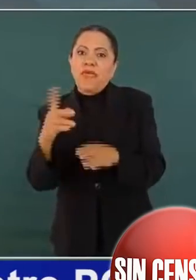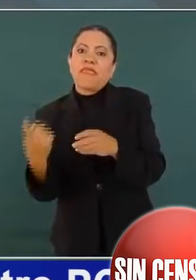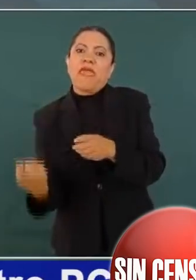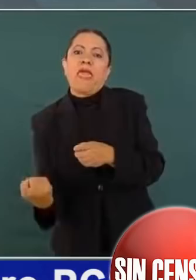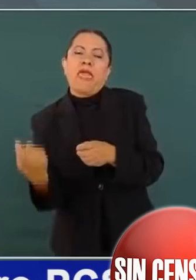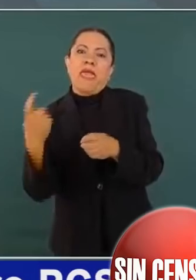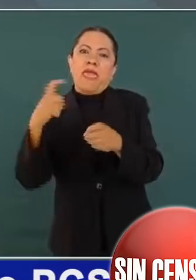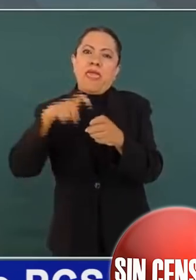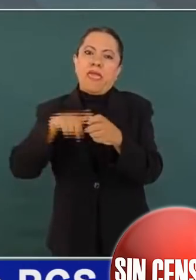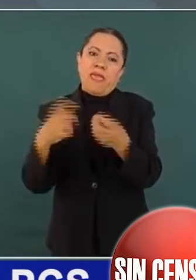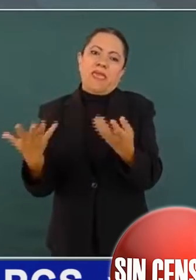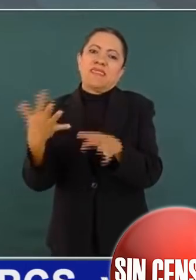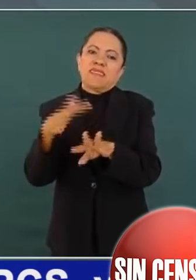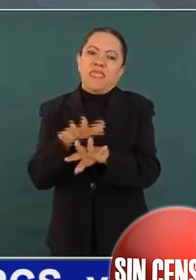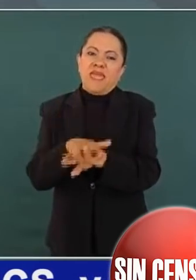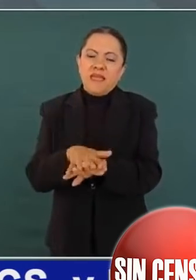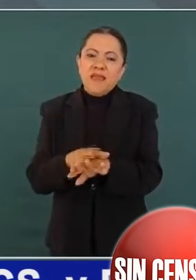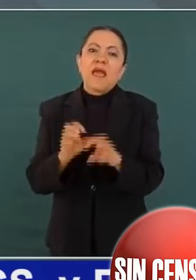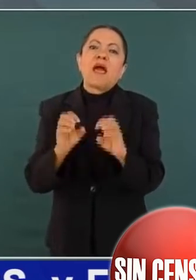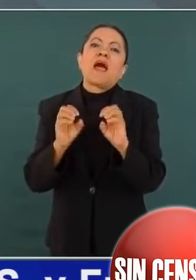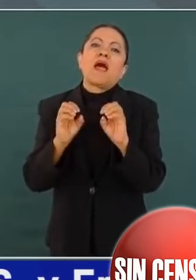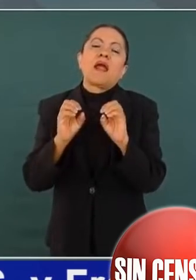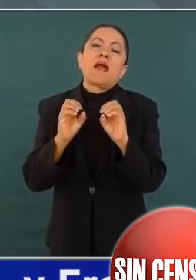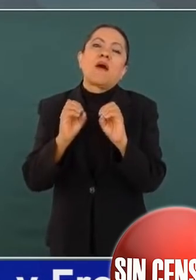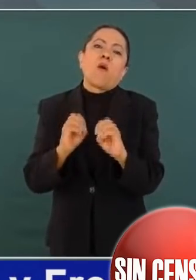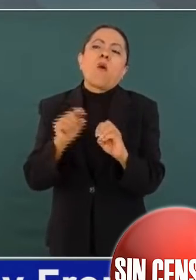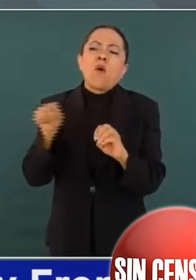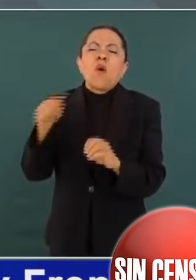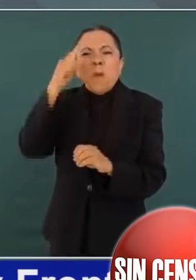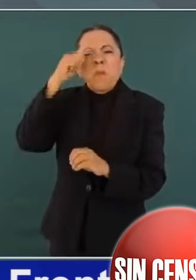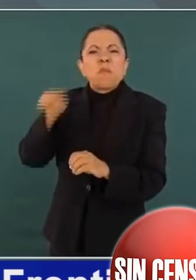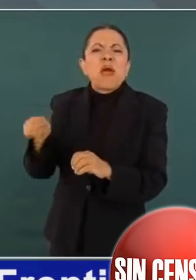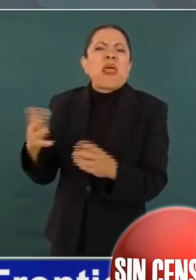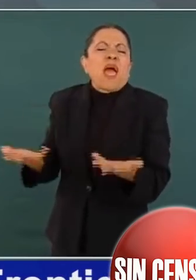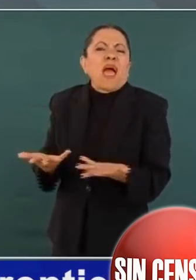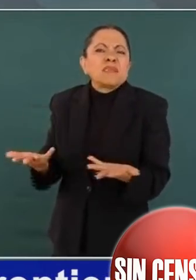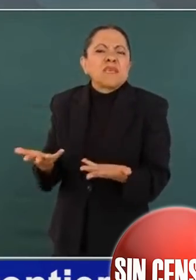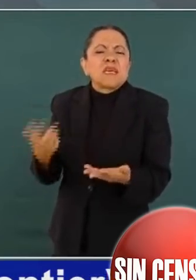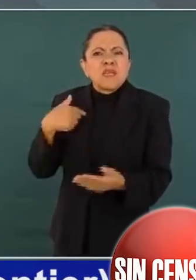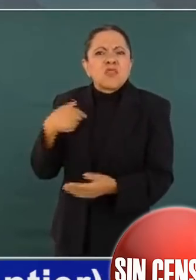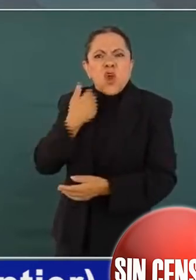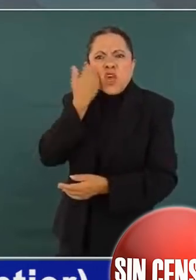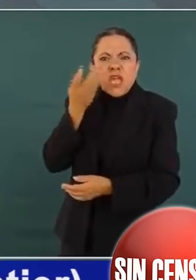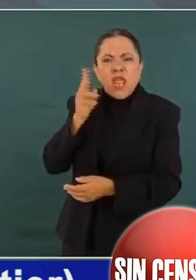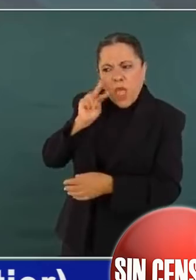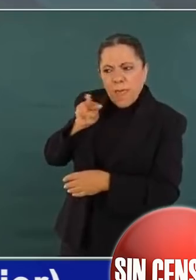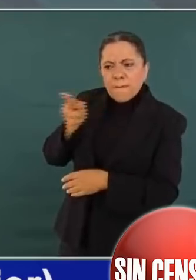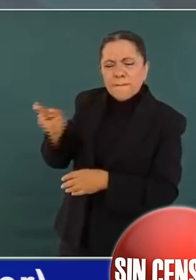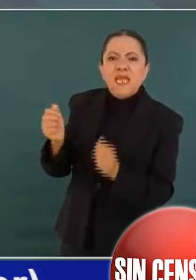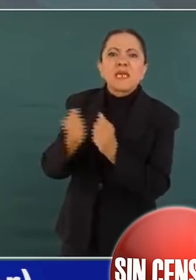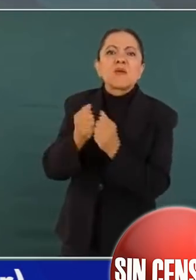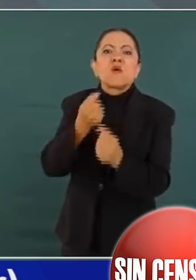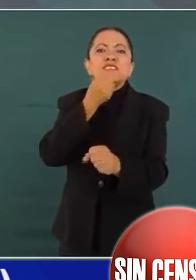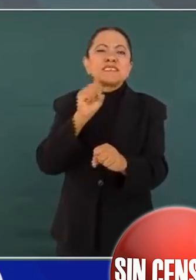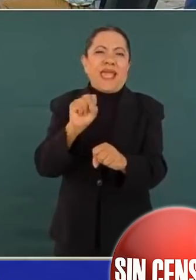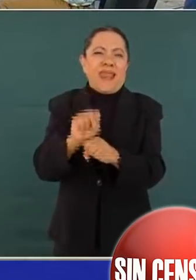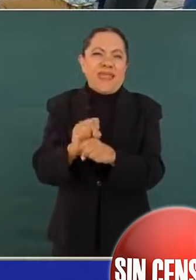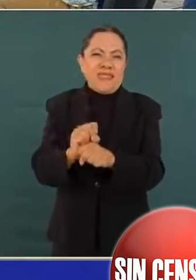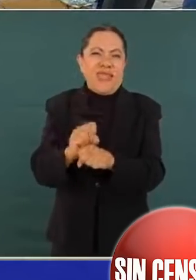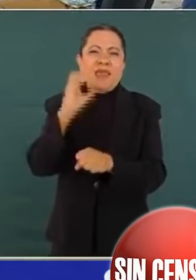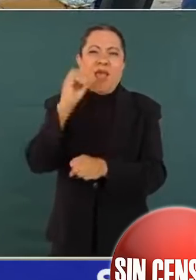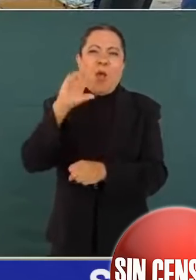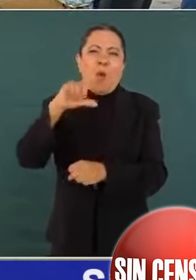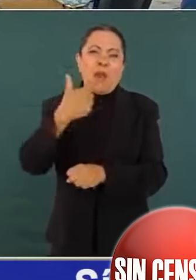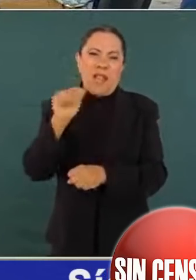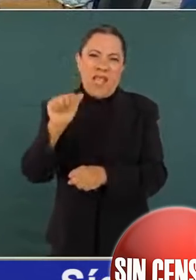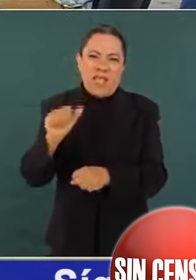si se puede, si se creó, lo quiero ver con la secretaria de Gobernación, si se